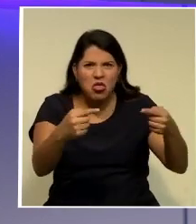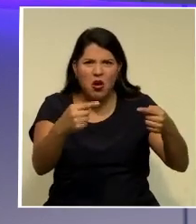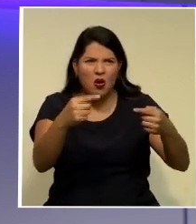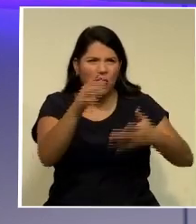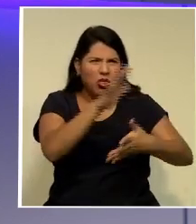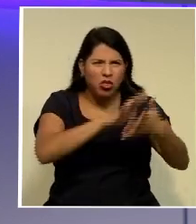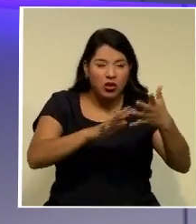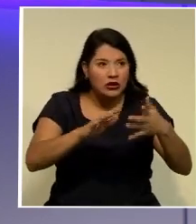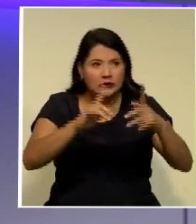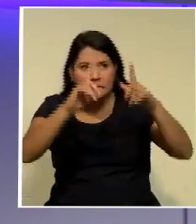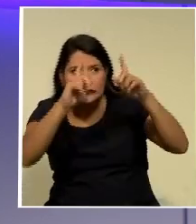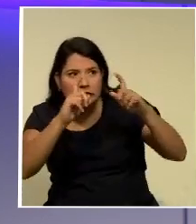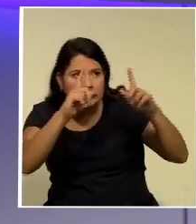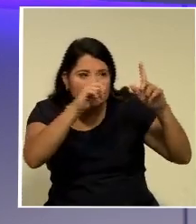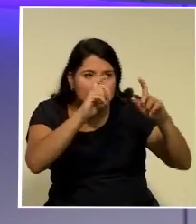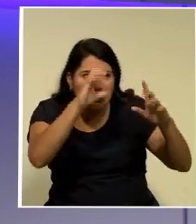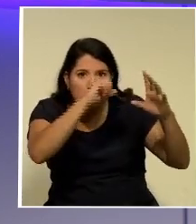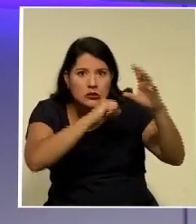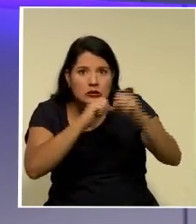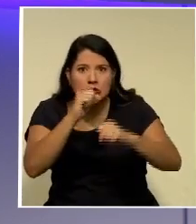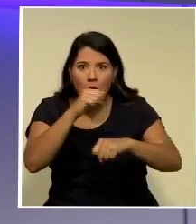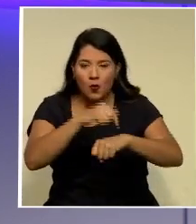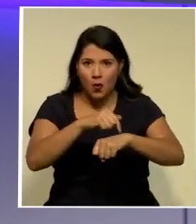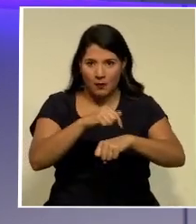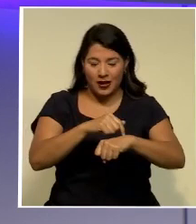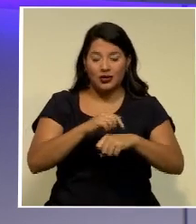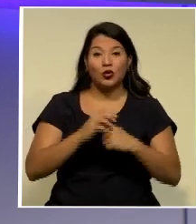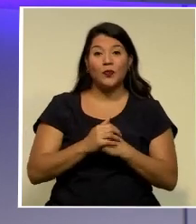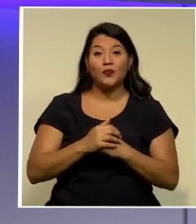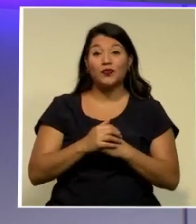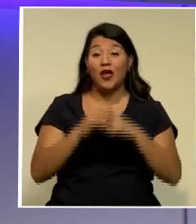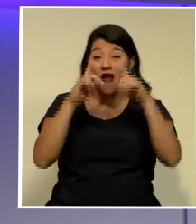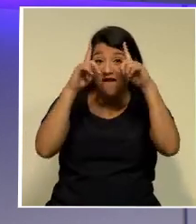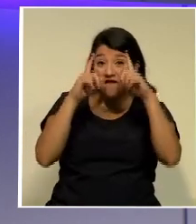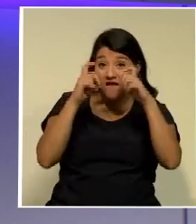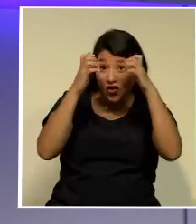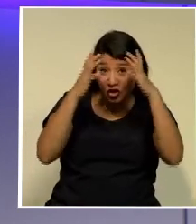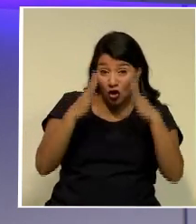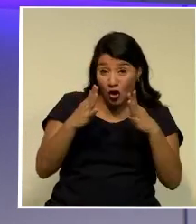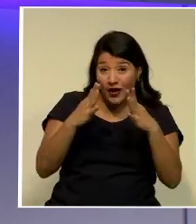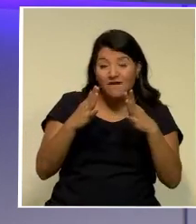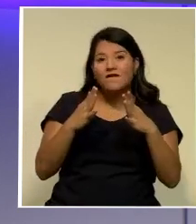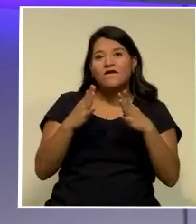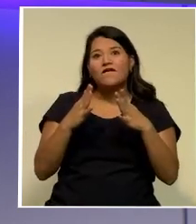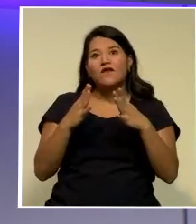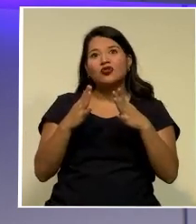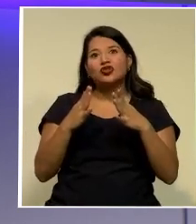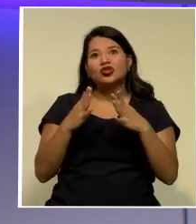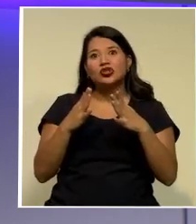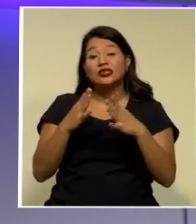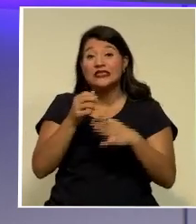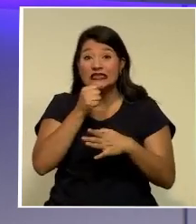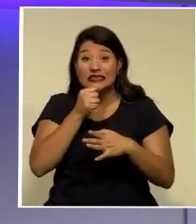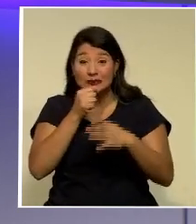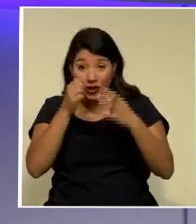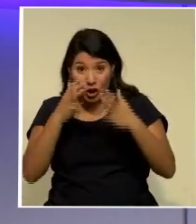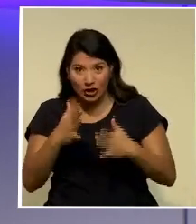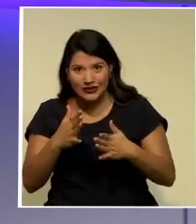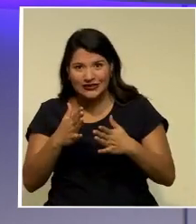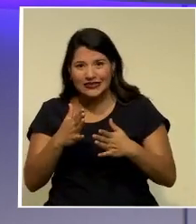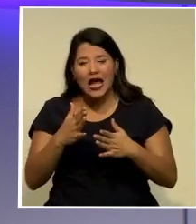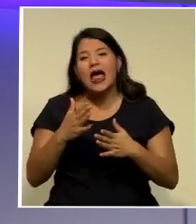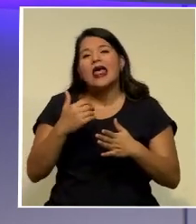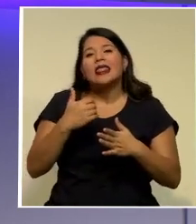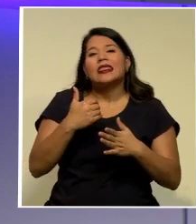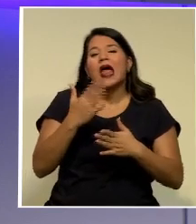prensa hay además una raza especializada en fotografía de guerra y de conflictos.